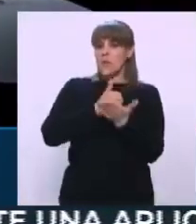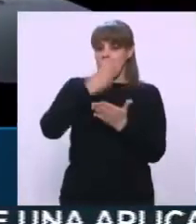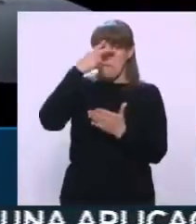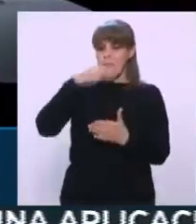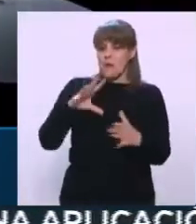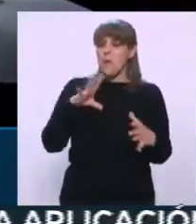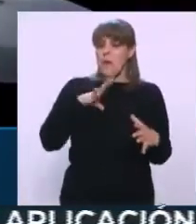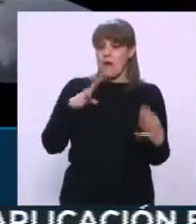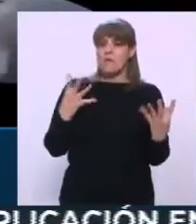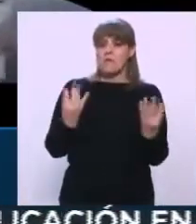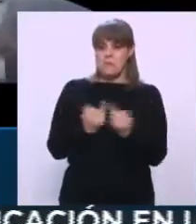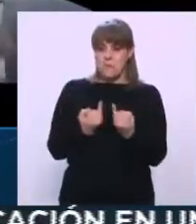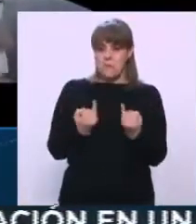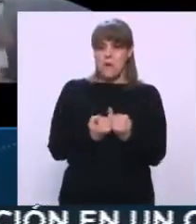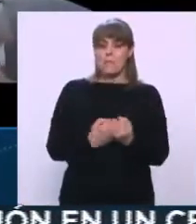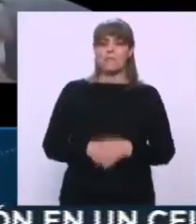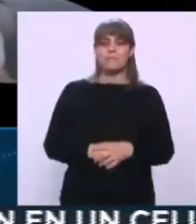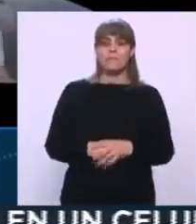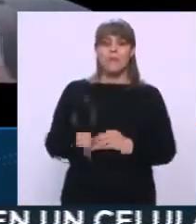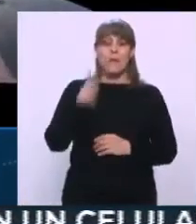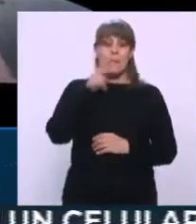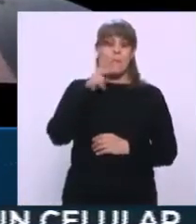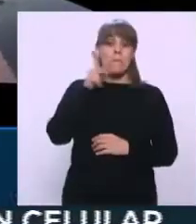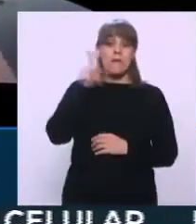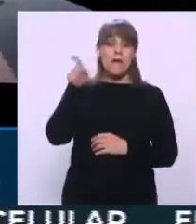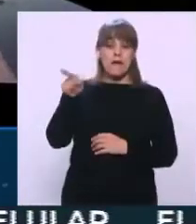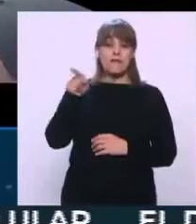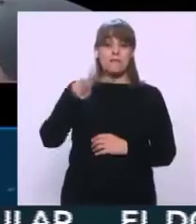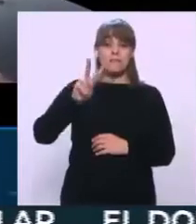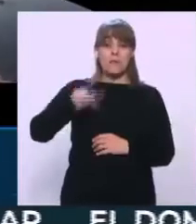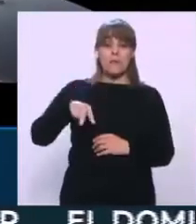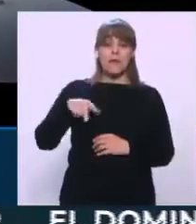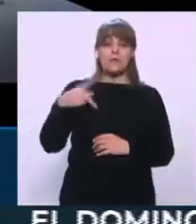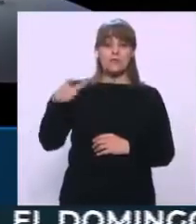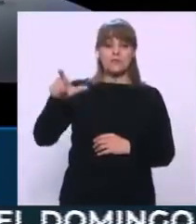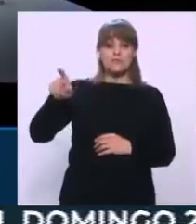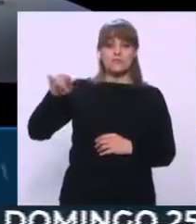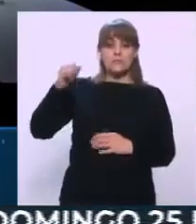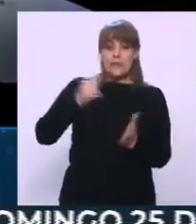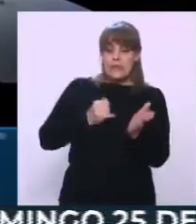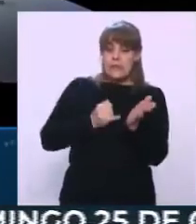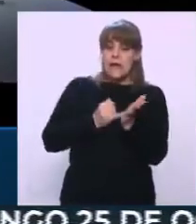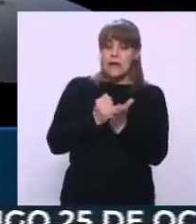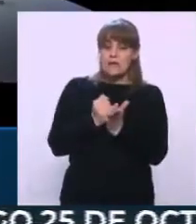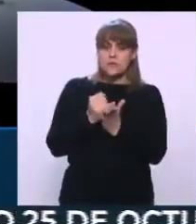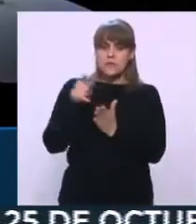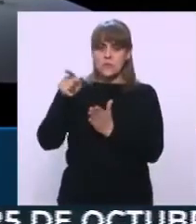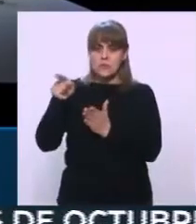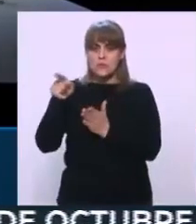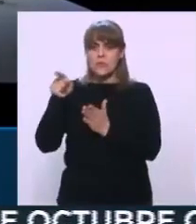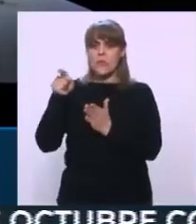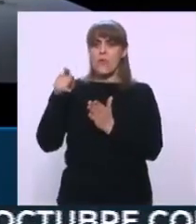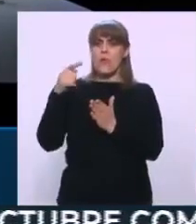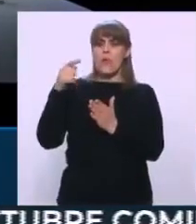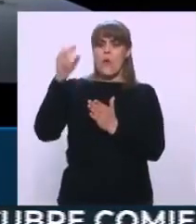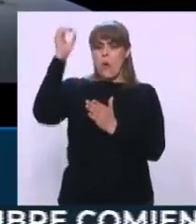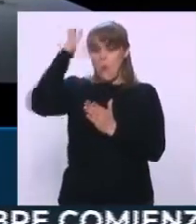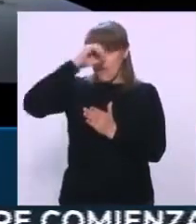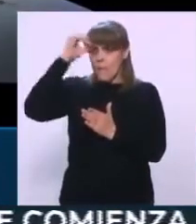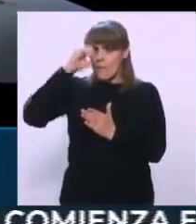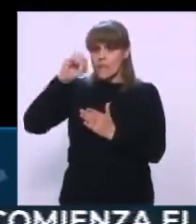Sí, yo creo que el Papa ha sido consecuente con lo que ha sostenido frente a los